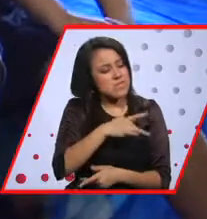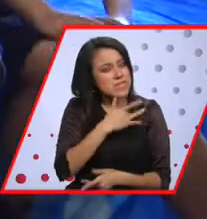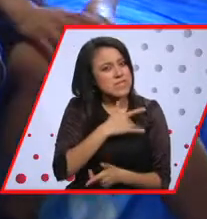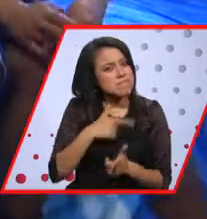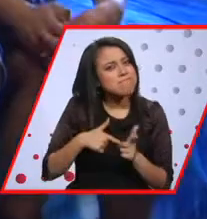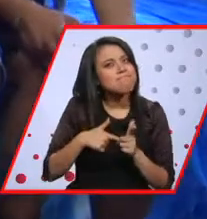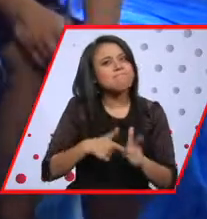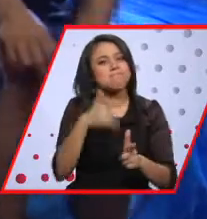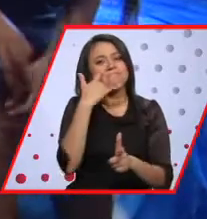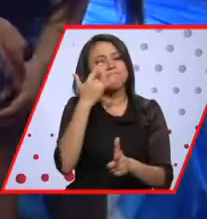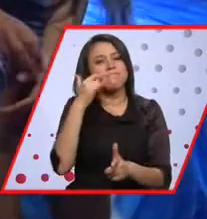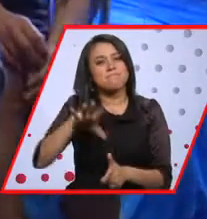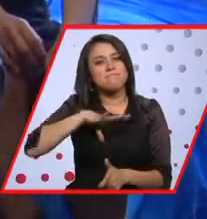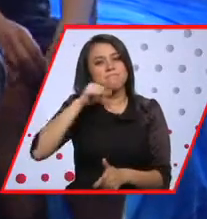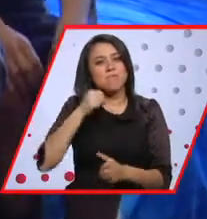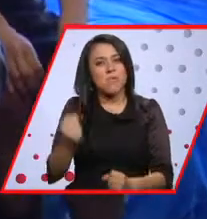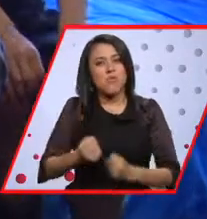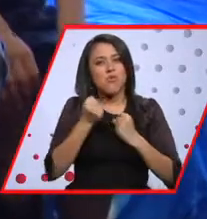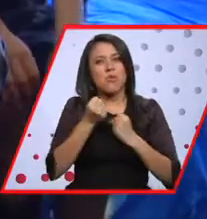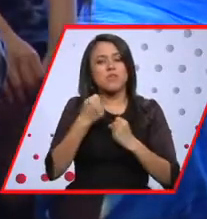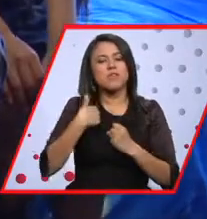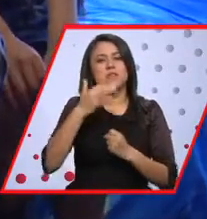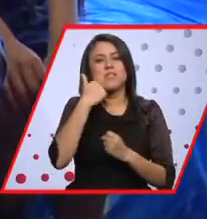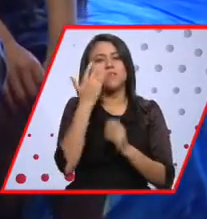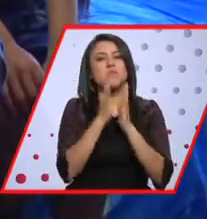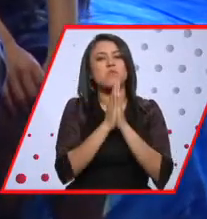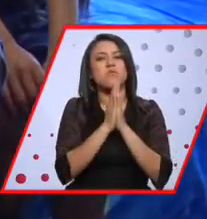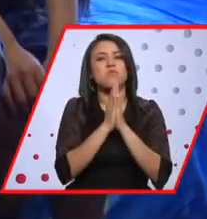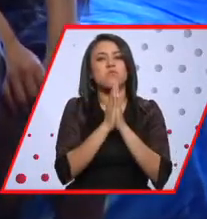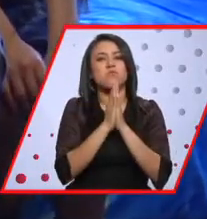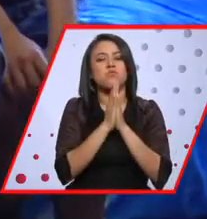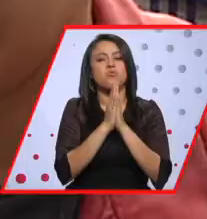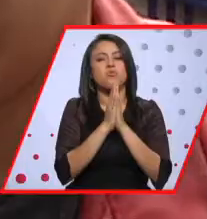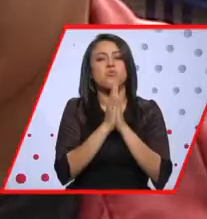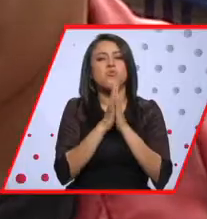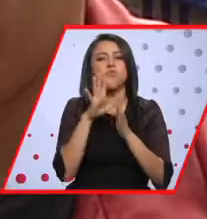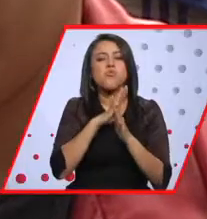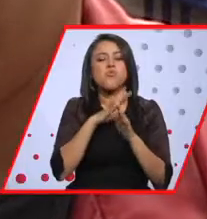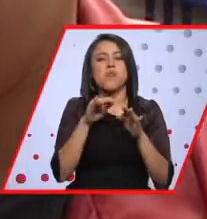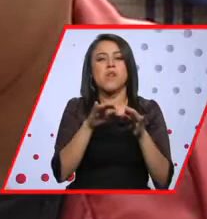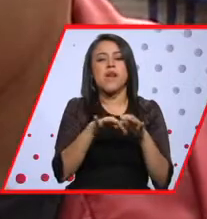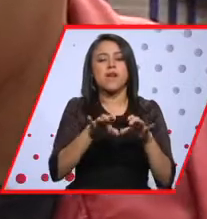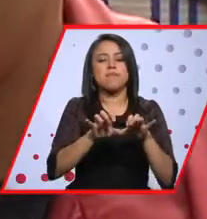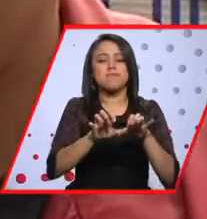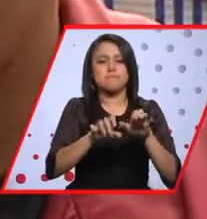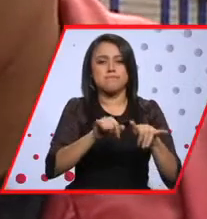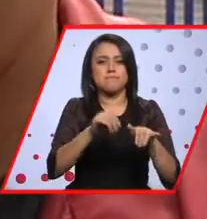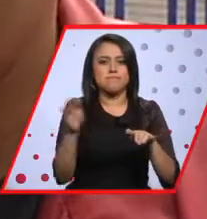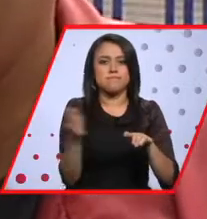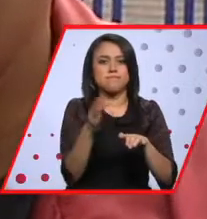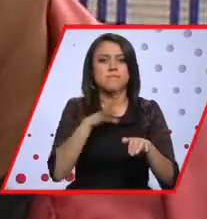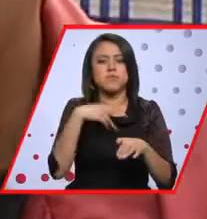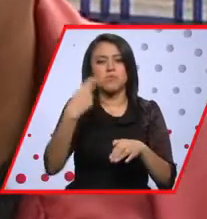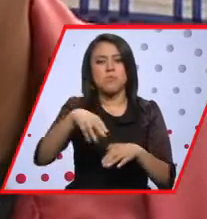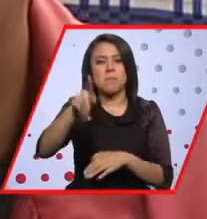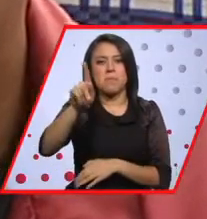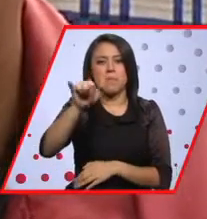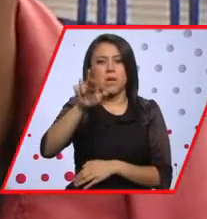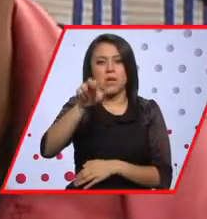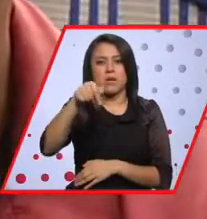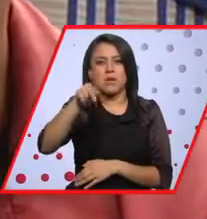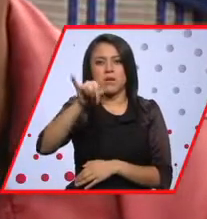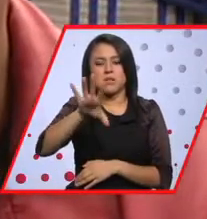¿no? Yo quisiera solicitar una máquina de escribir braille, se llama Perkins.